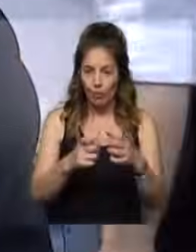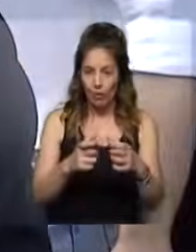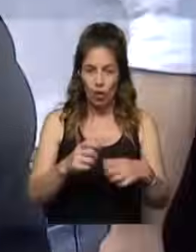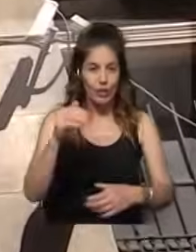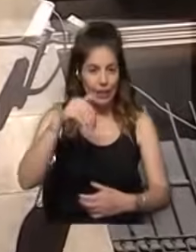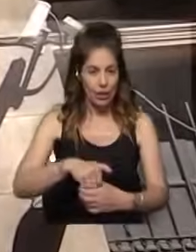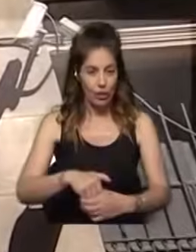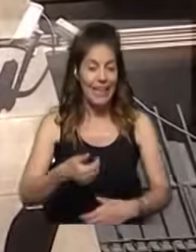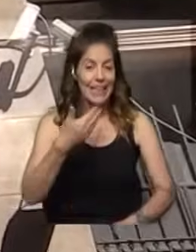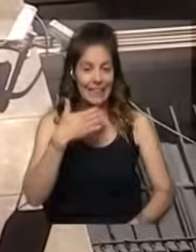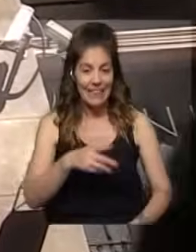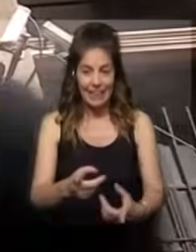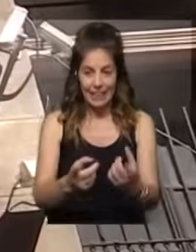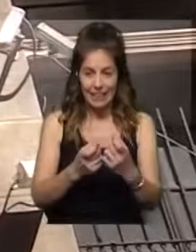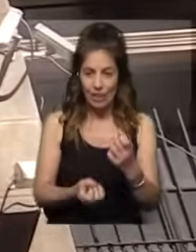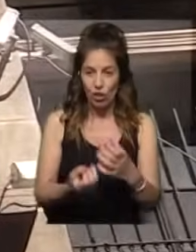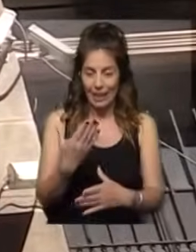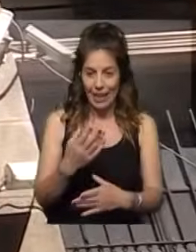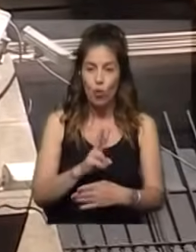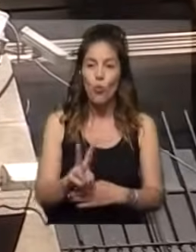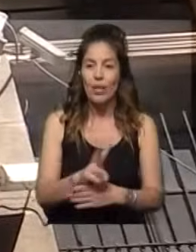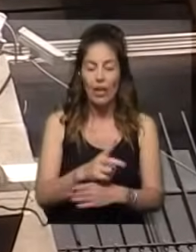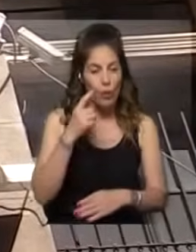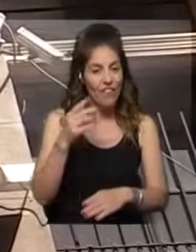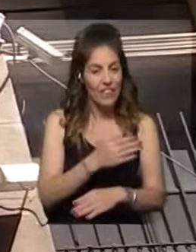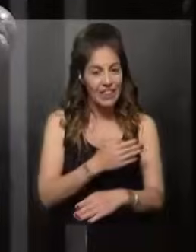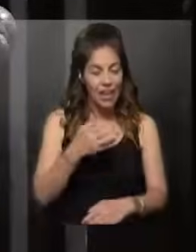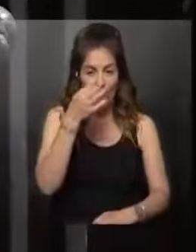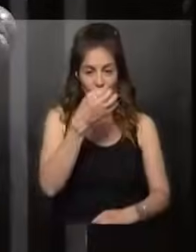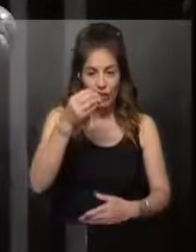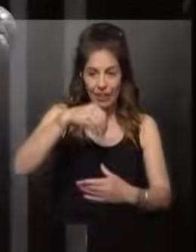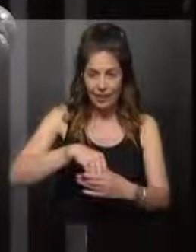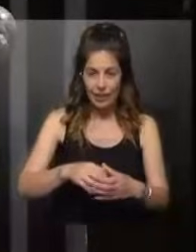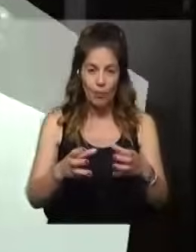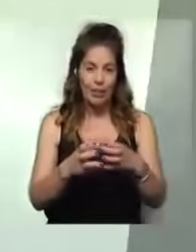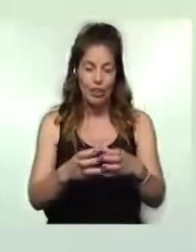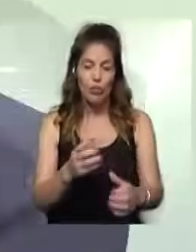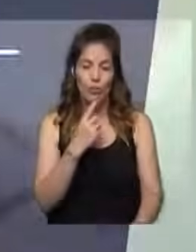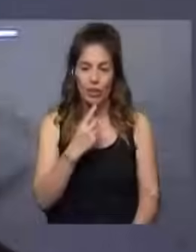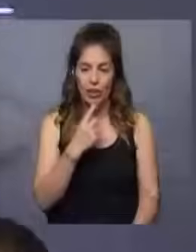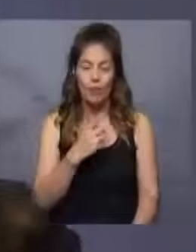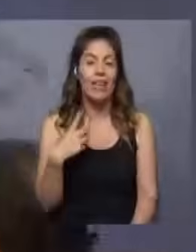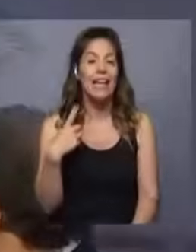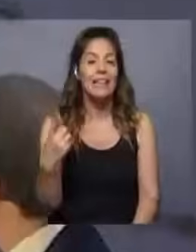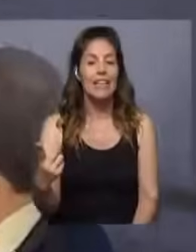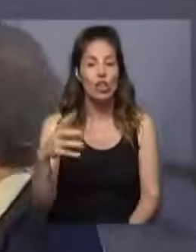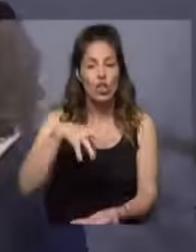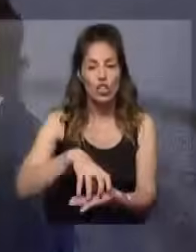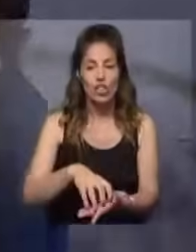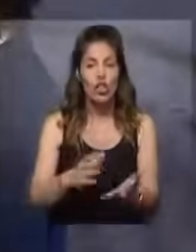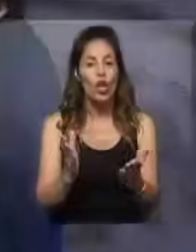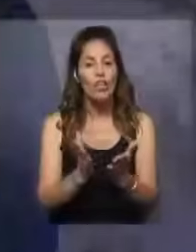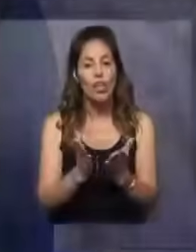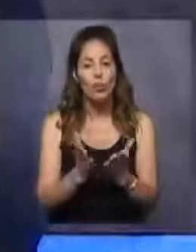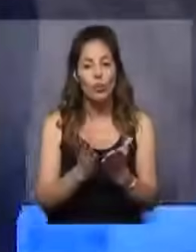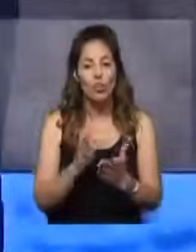penco entiende que es necesario crear blindajes para evitar que el narcotráfico se filtre en los partidos políticos el director del centro de estudios ces